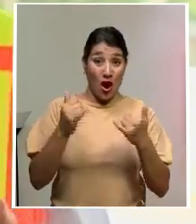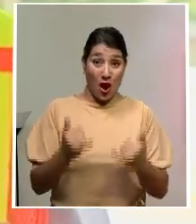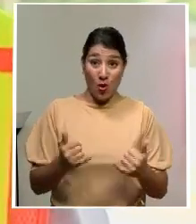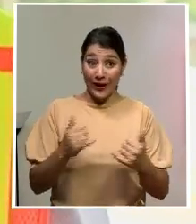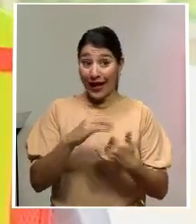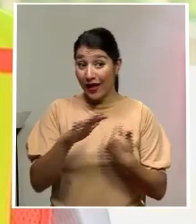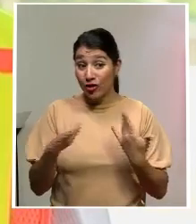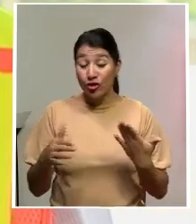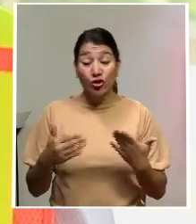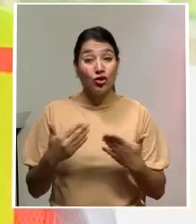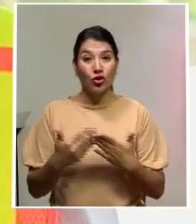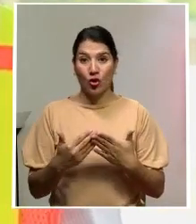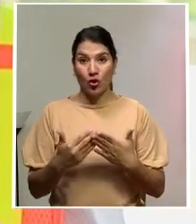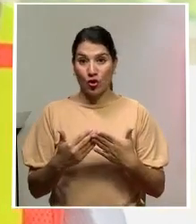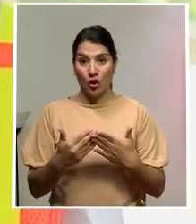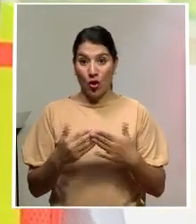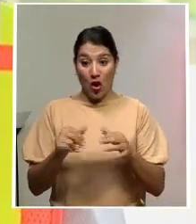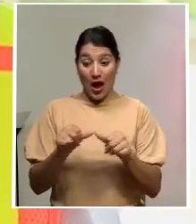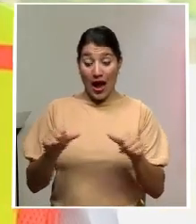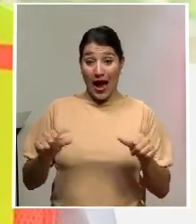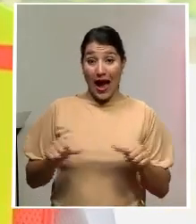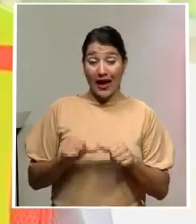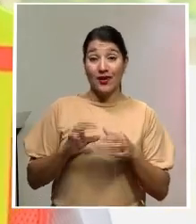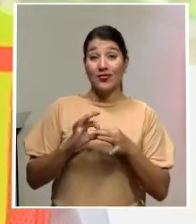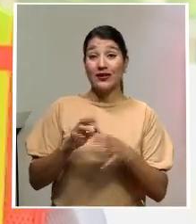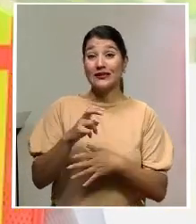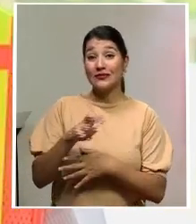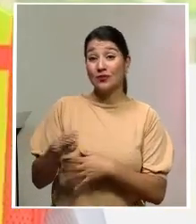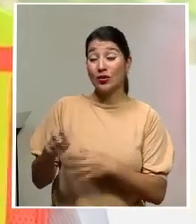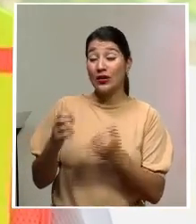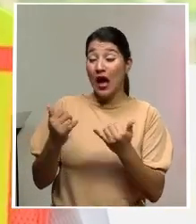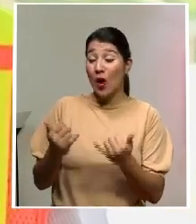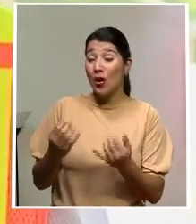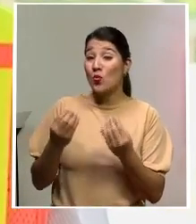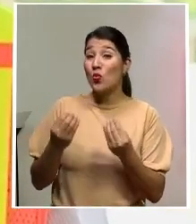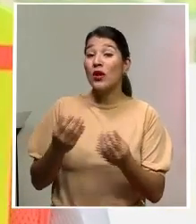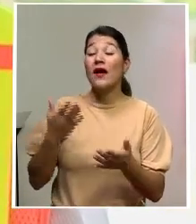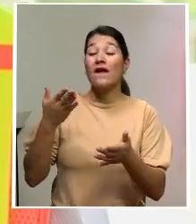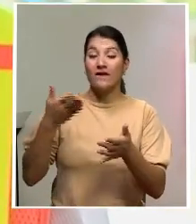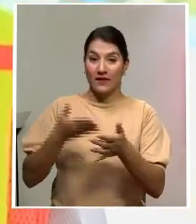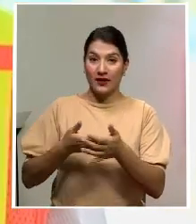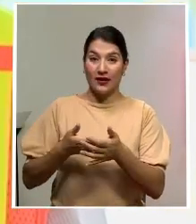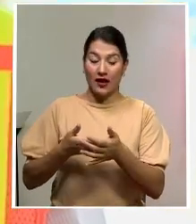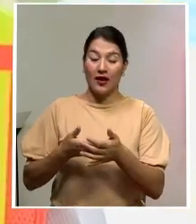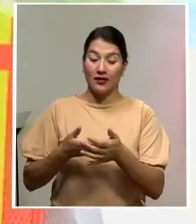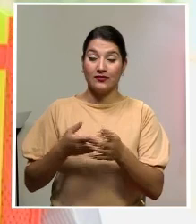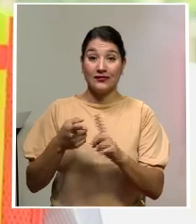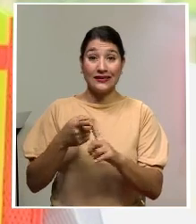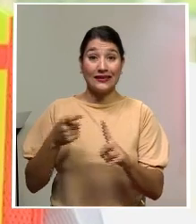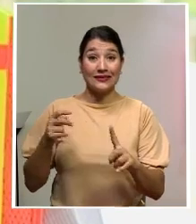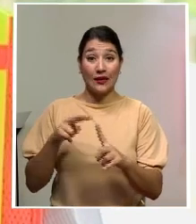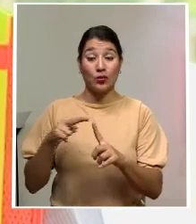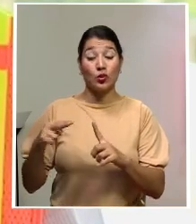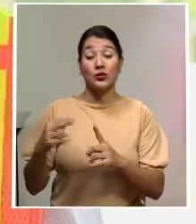todo el sector transporte está sufriendo una situación económica